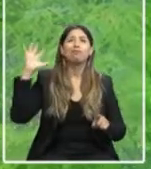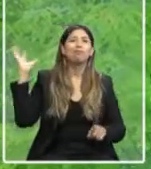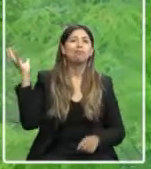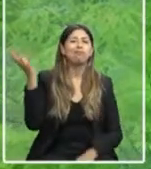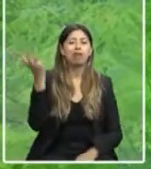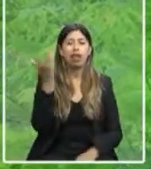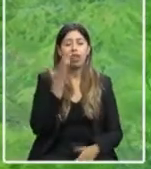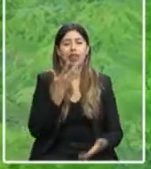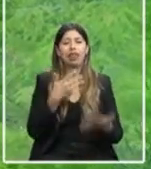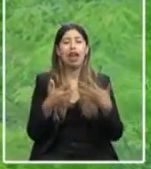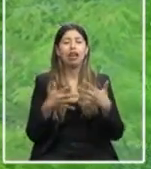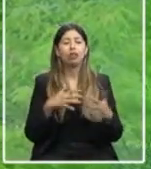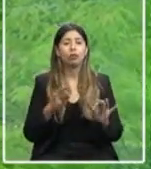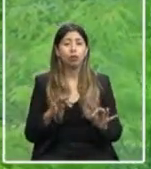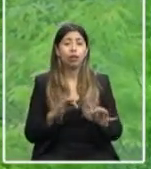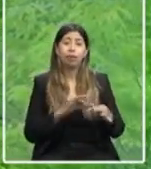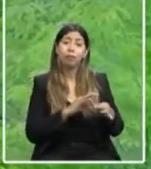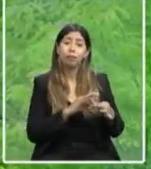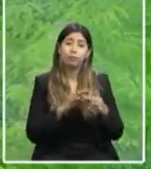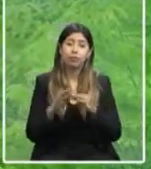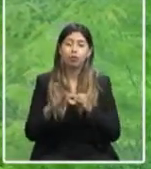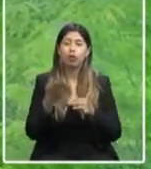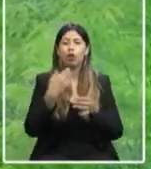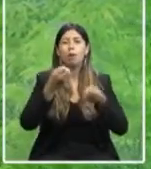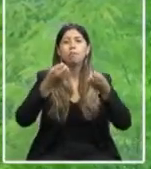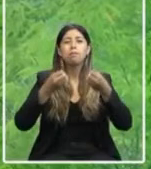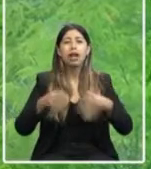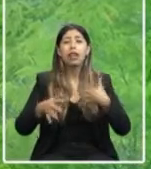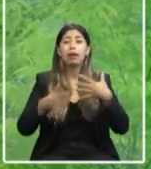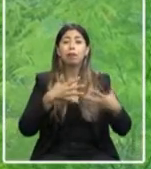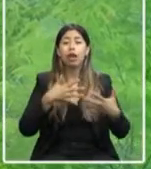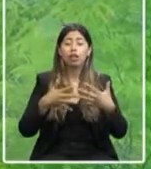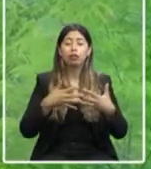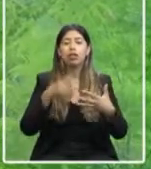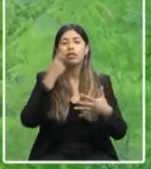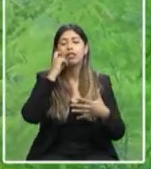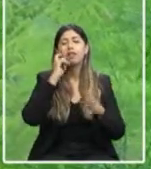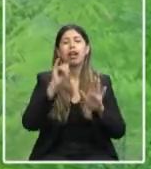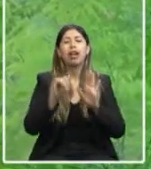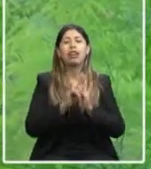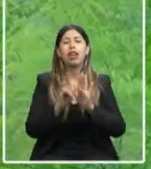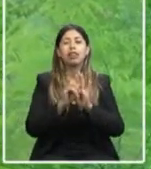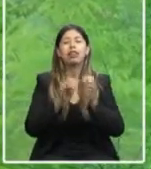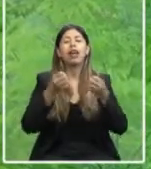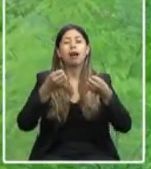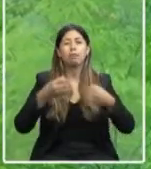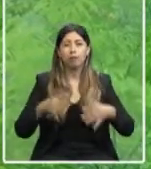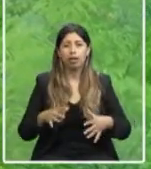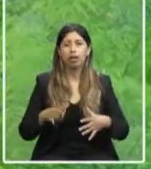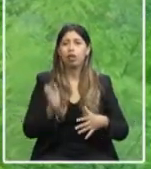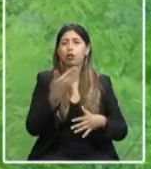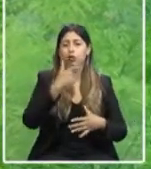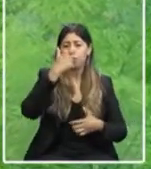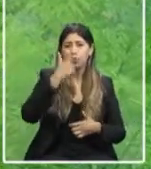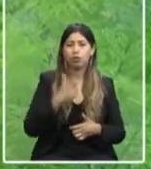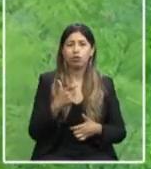natural. Por eso, en la medida que perdemos naturaleza, también perdemos nuestra identidad como personas, como